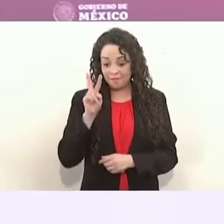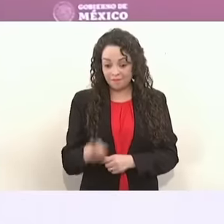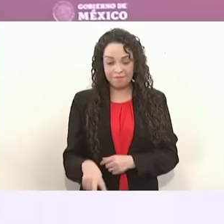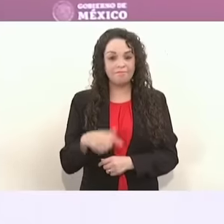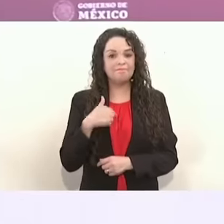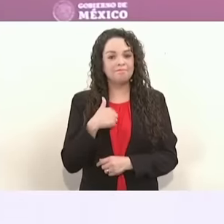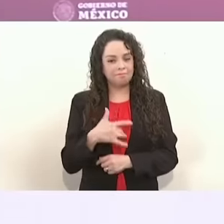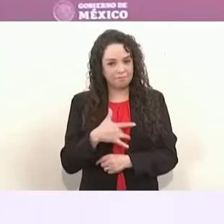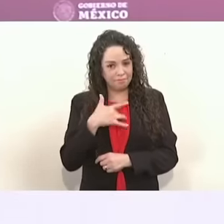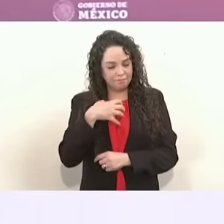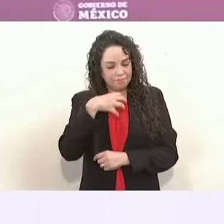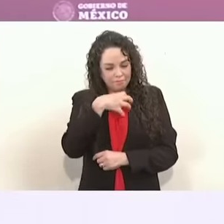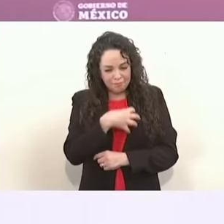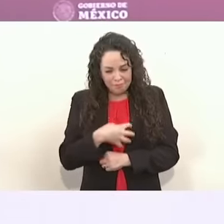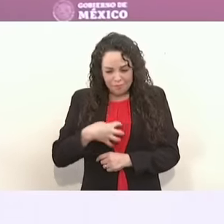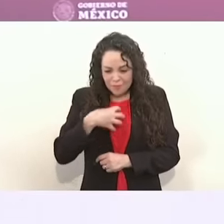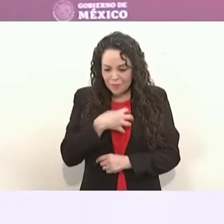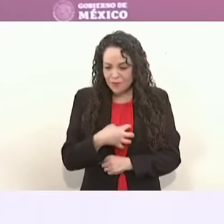emoción,